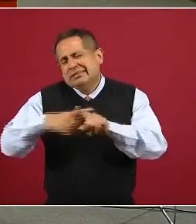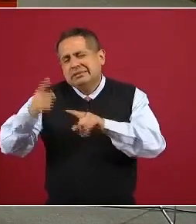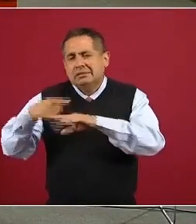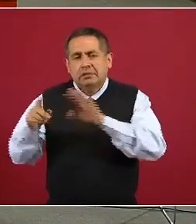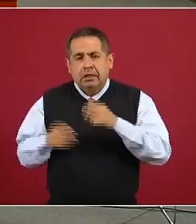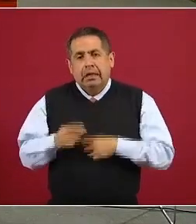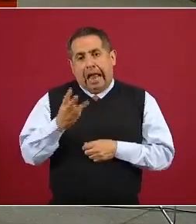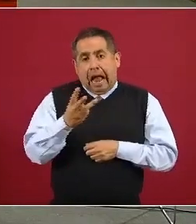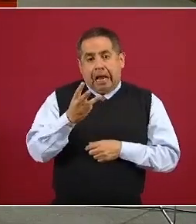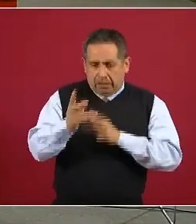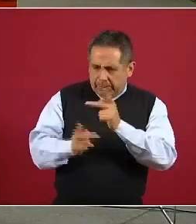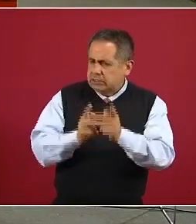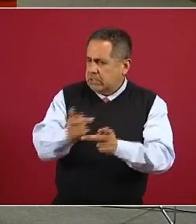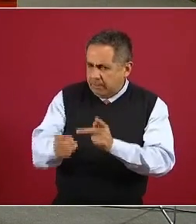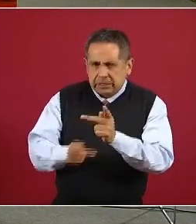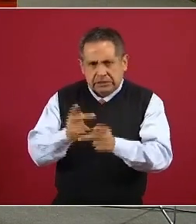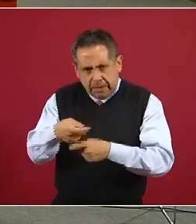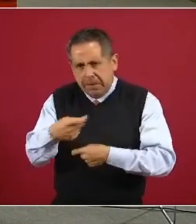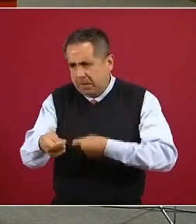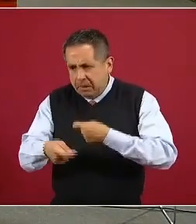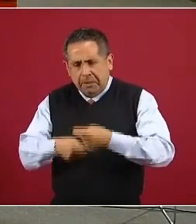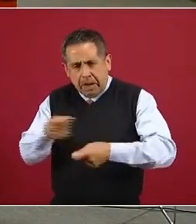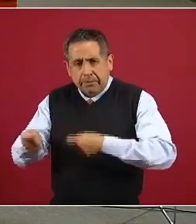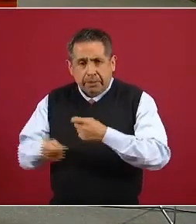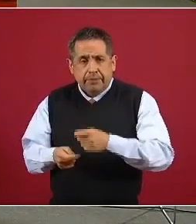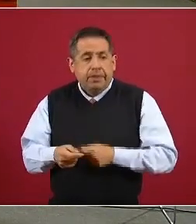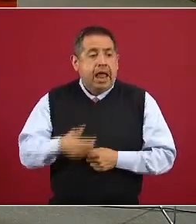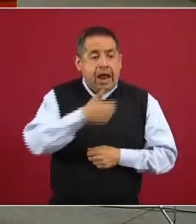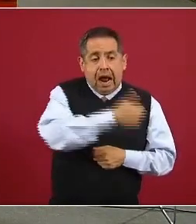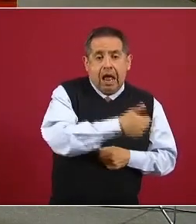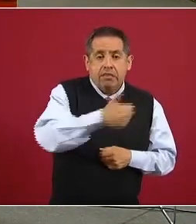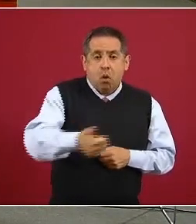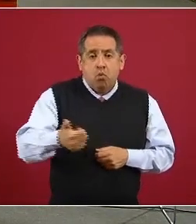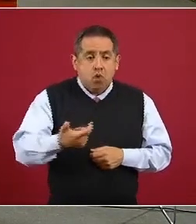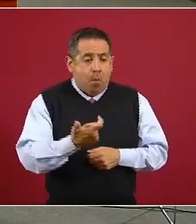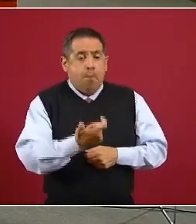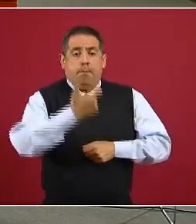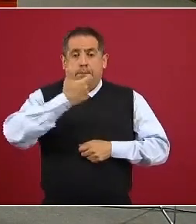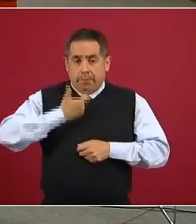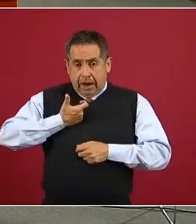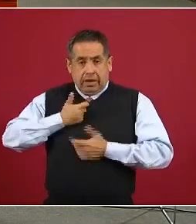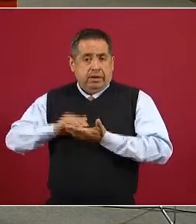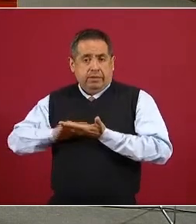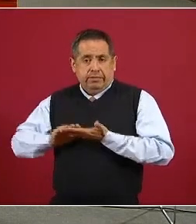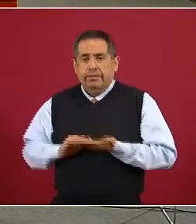cada modalidad va a tener su forma de reembolso. Adelante.